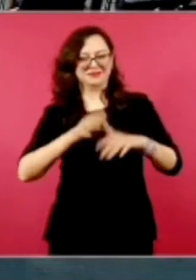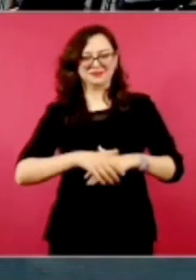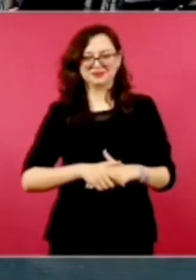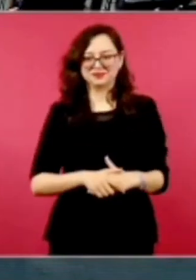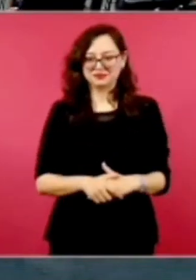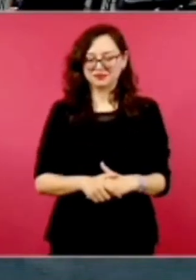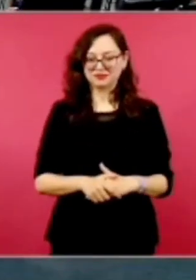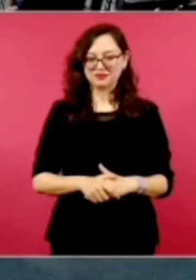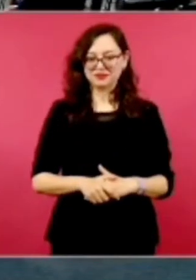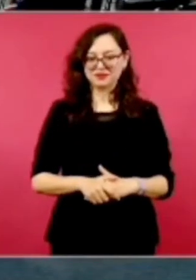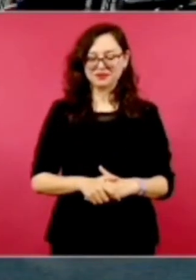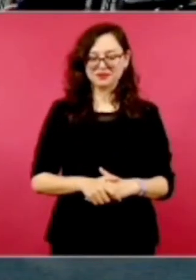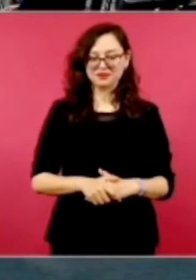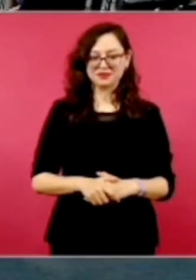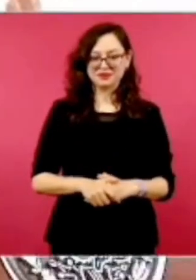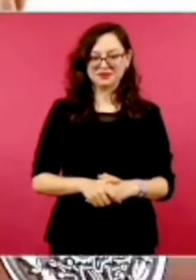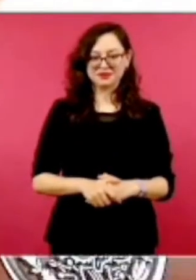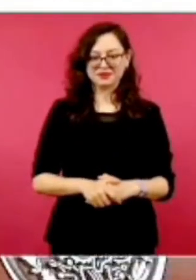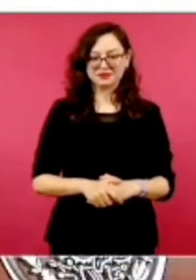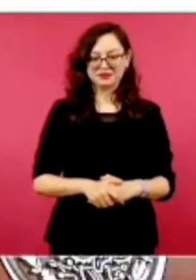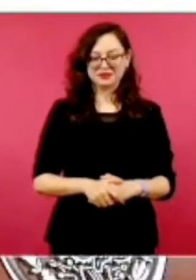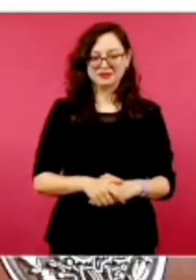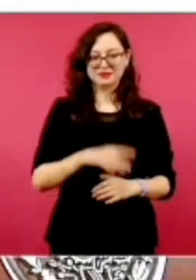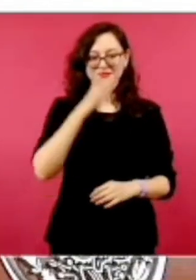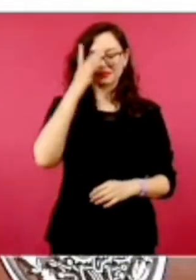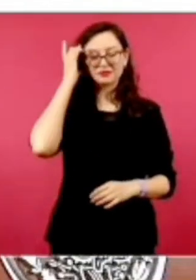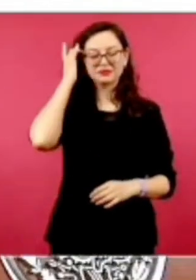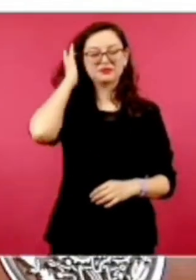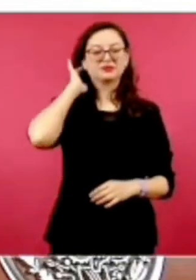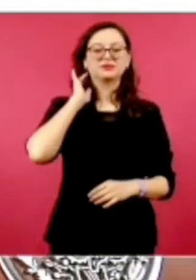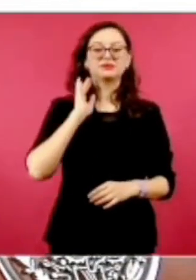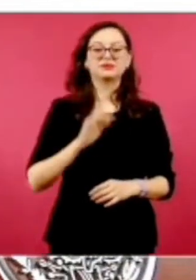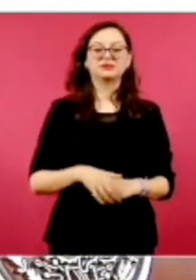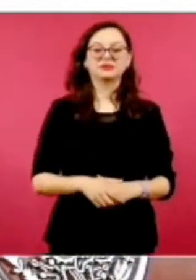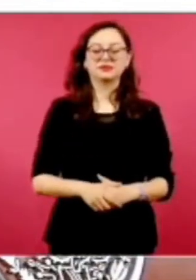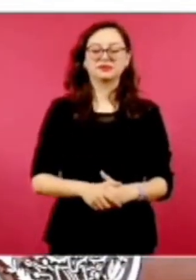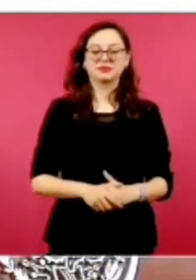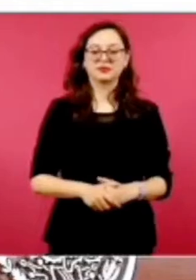Estamos aprovechando para